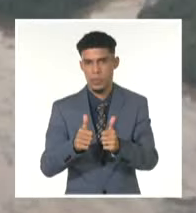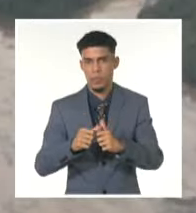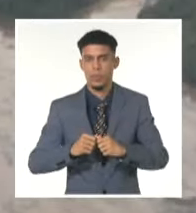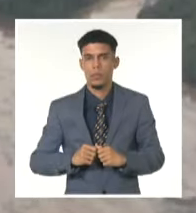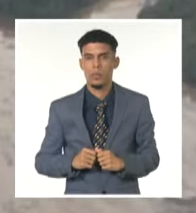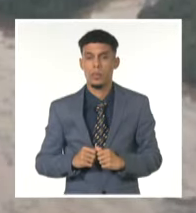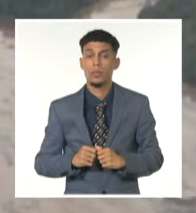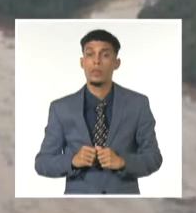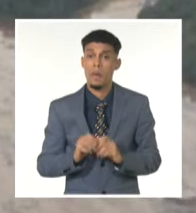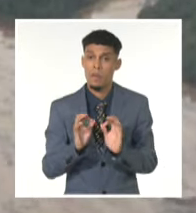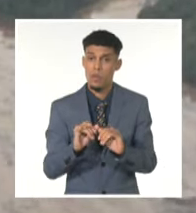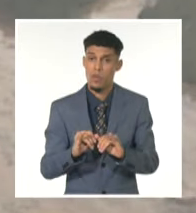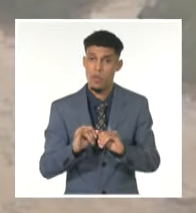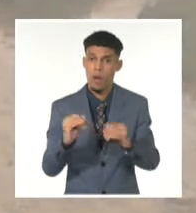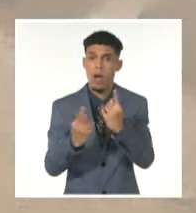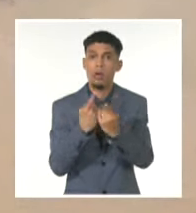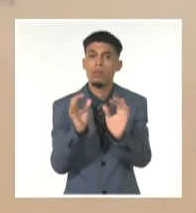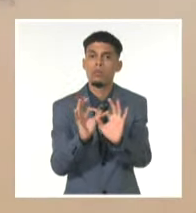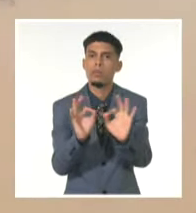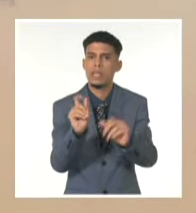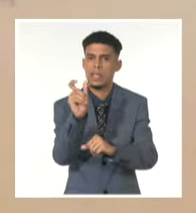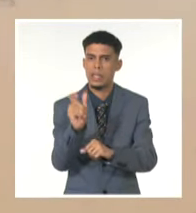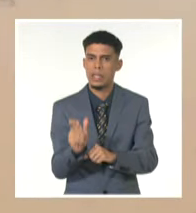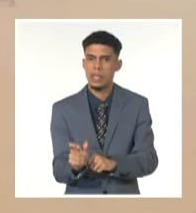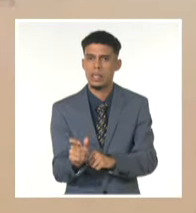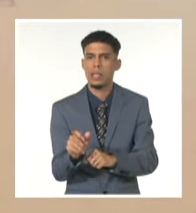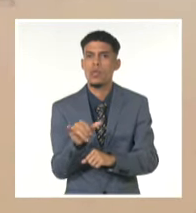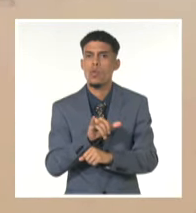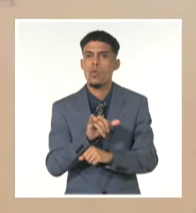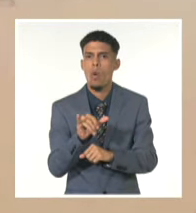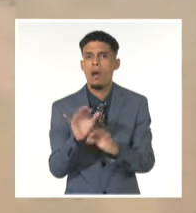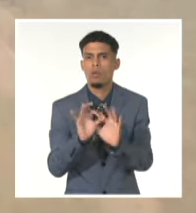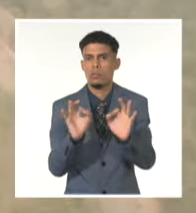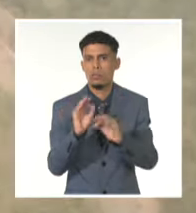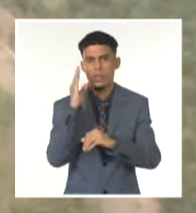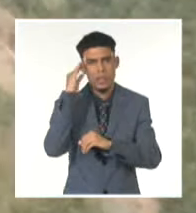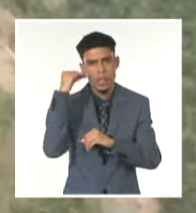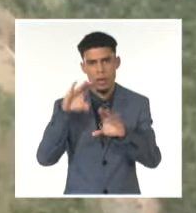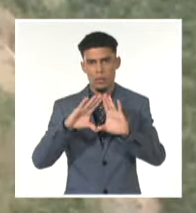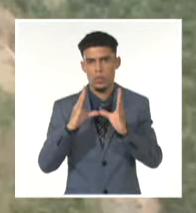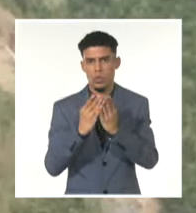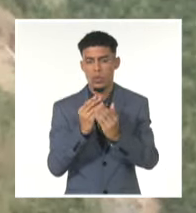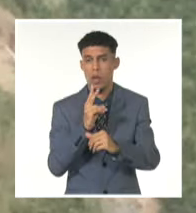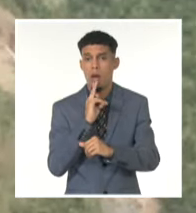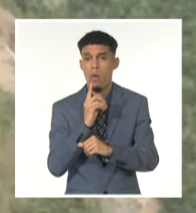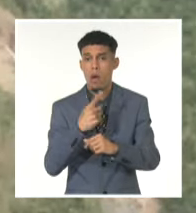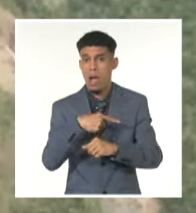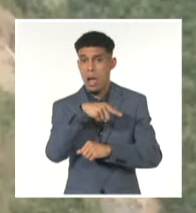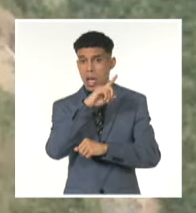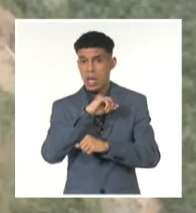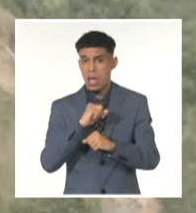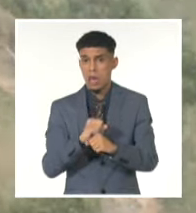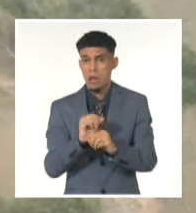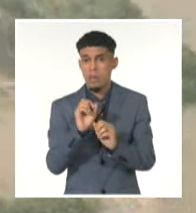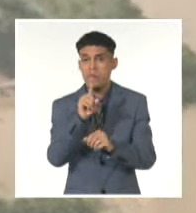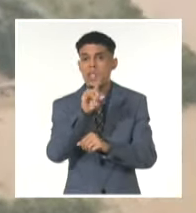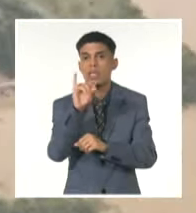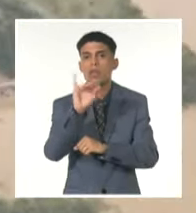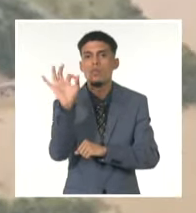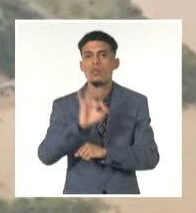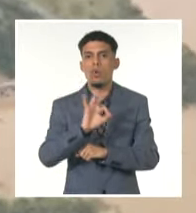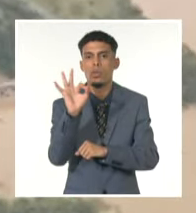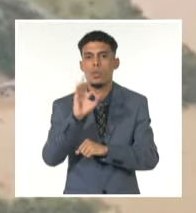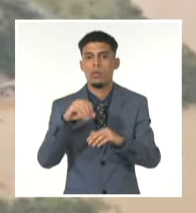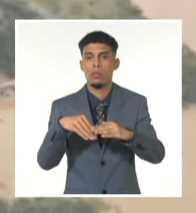las declaraciones de especialistas de aprovechamiento hidráulico revelan que ayer la misma vertió al 16% y en la